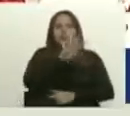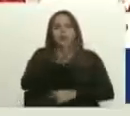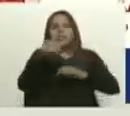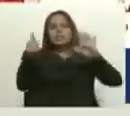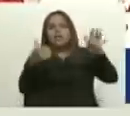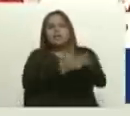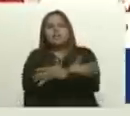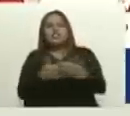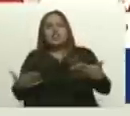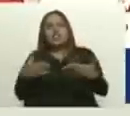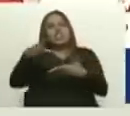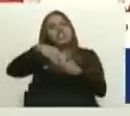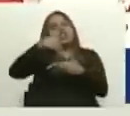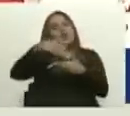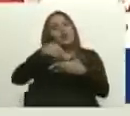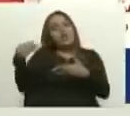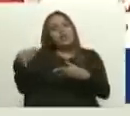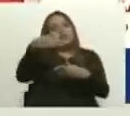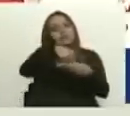de dólares.